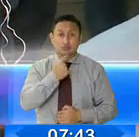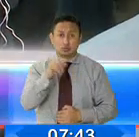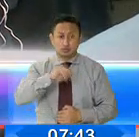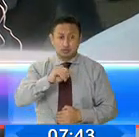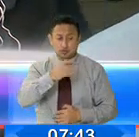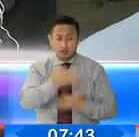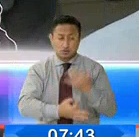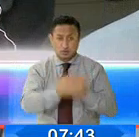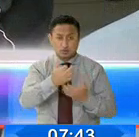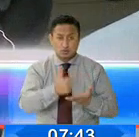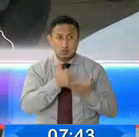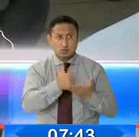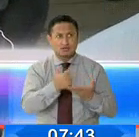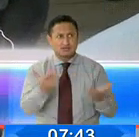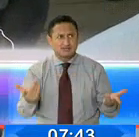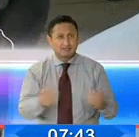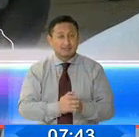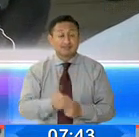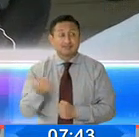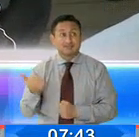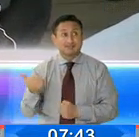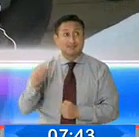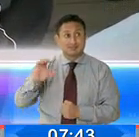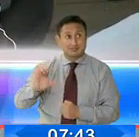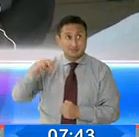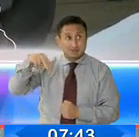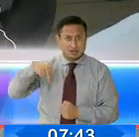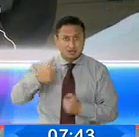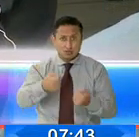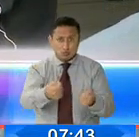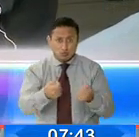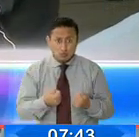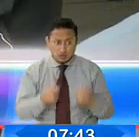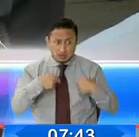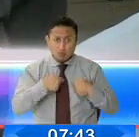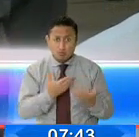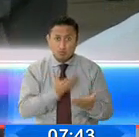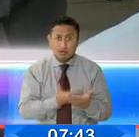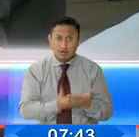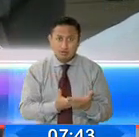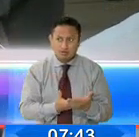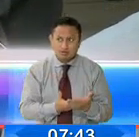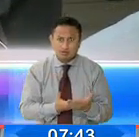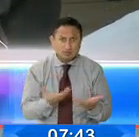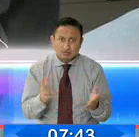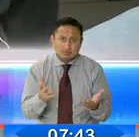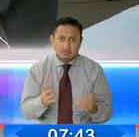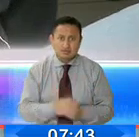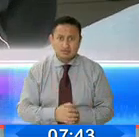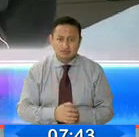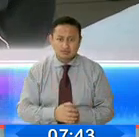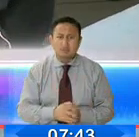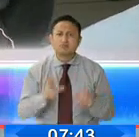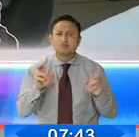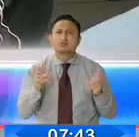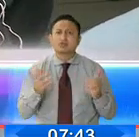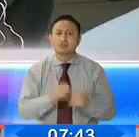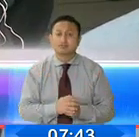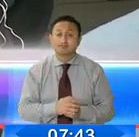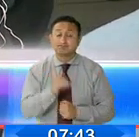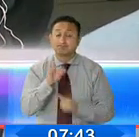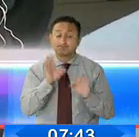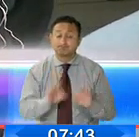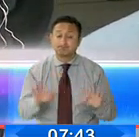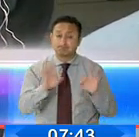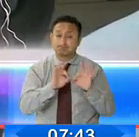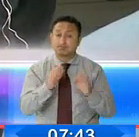el juez sustanciador de que el Consejo Nacional Electoral no había remitido las pruebas solicitadas por nosotros. ¿Cuáles son? Bueno, fundamentalmente